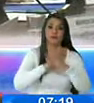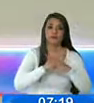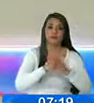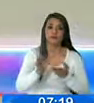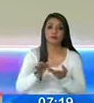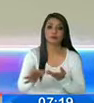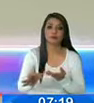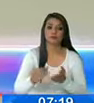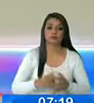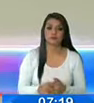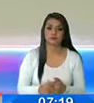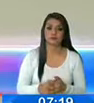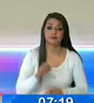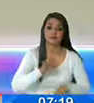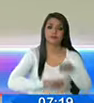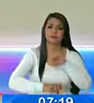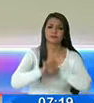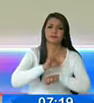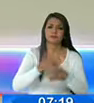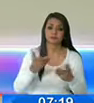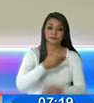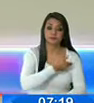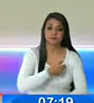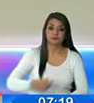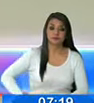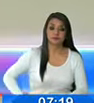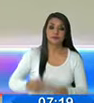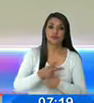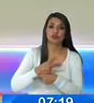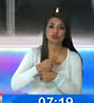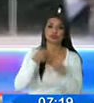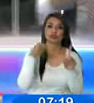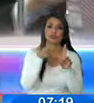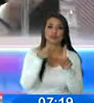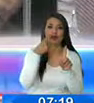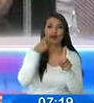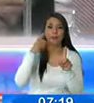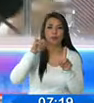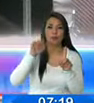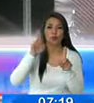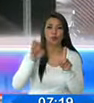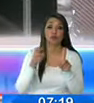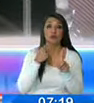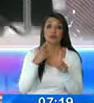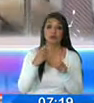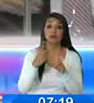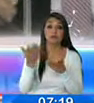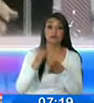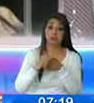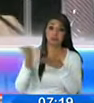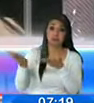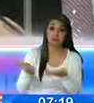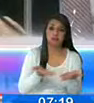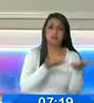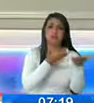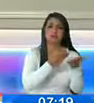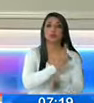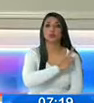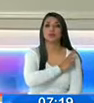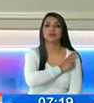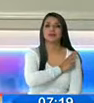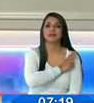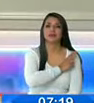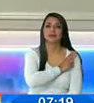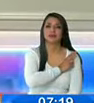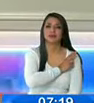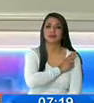pueblo. Para esta evaluación, el presidente del Consejo, Julio César Trujillo, solicitó que se invite a las facultades de Derecho de las diferentes